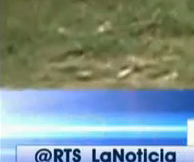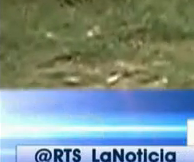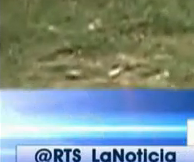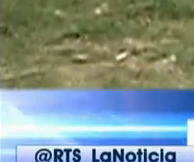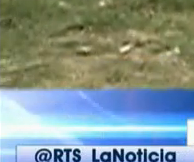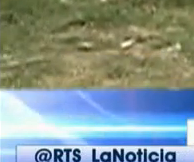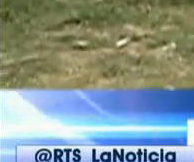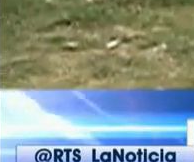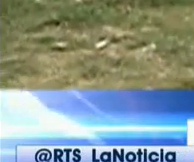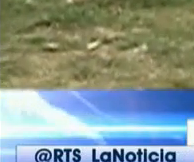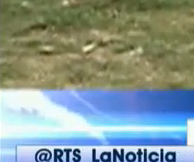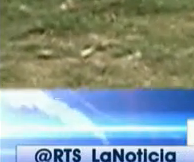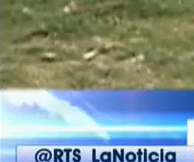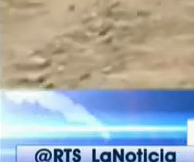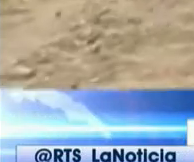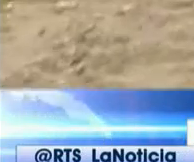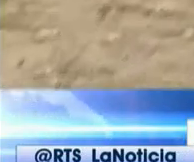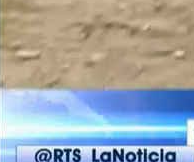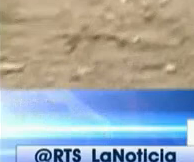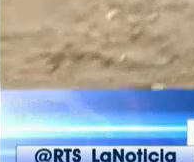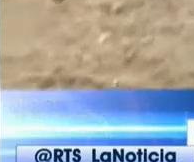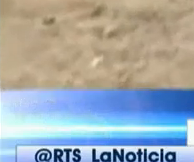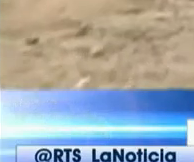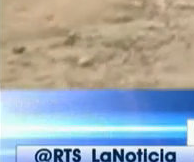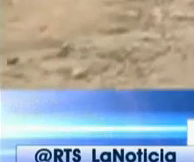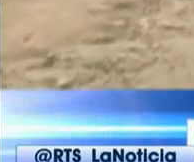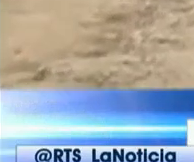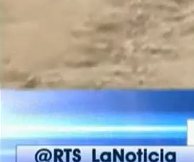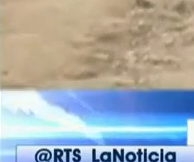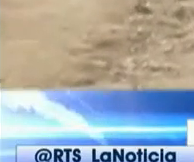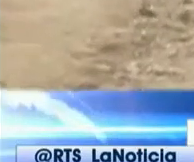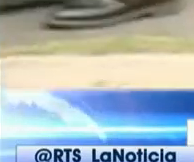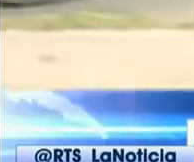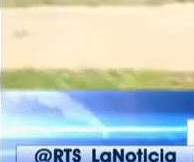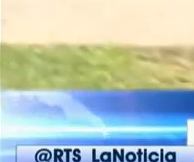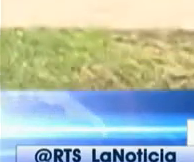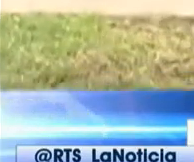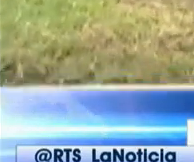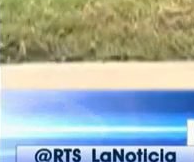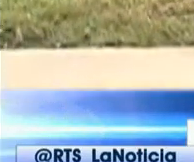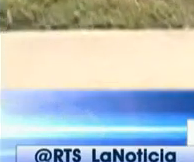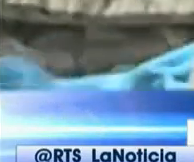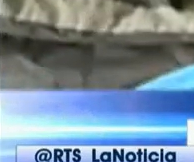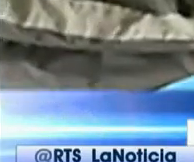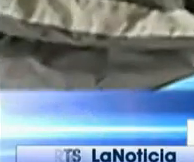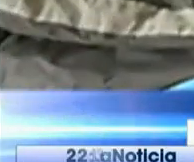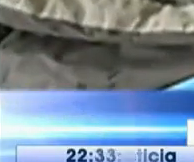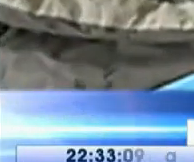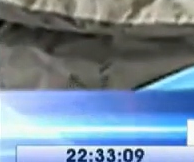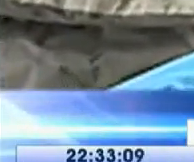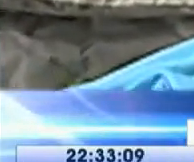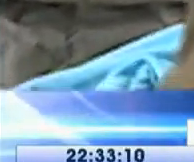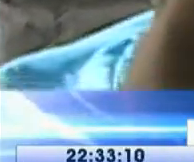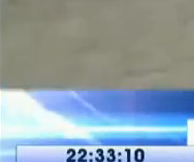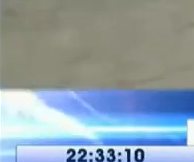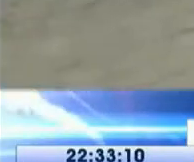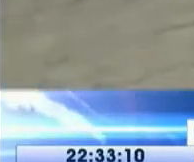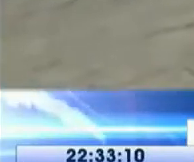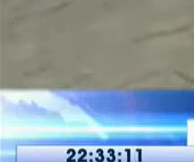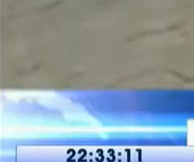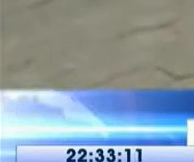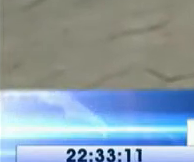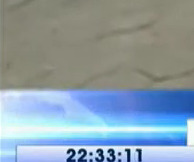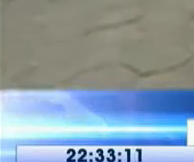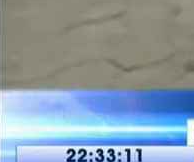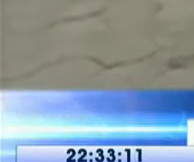avezados antisociales dispararon contra la policía. En un operativo se logró capturar a uno de los sospechosos,